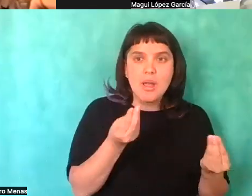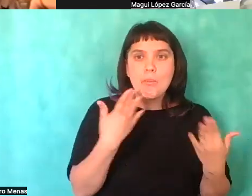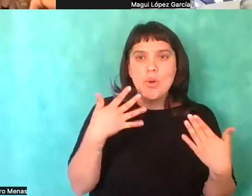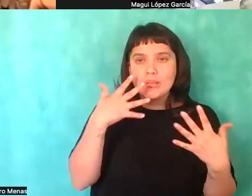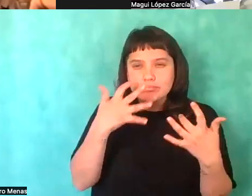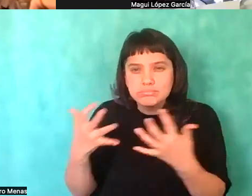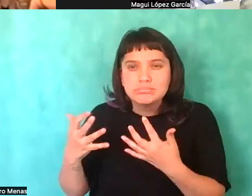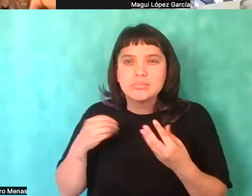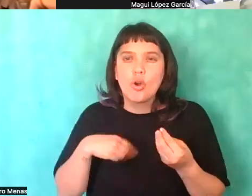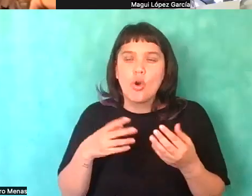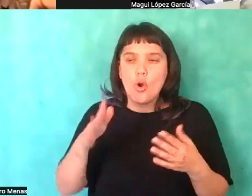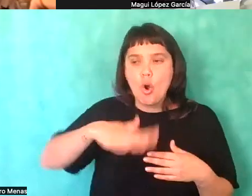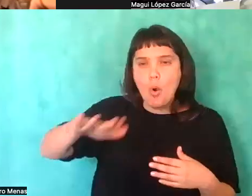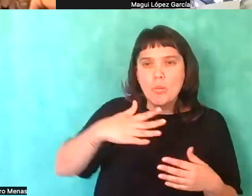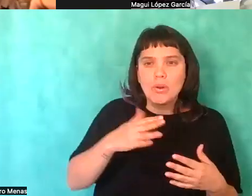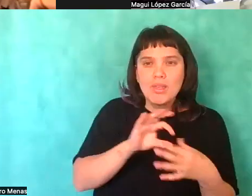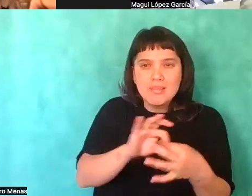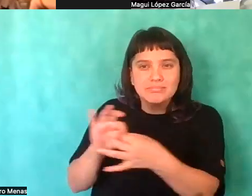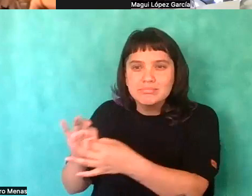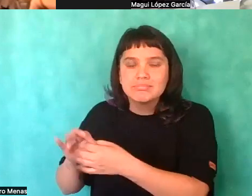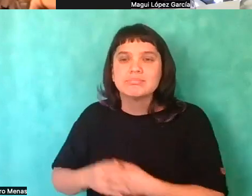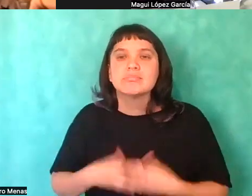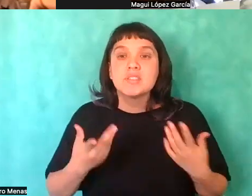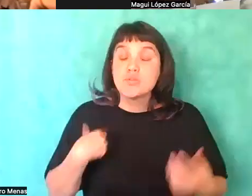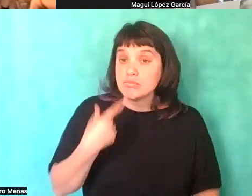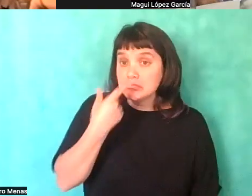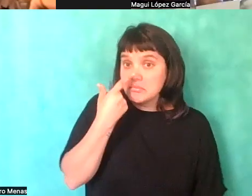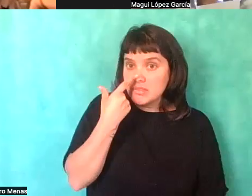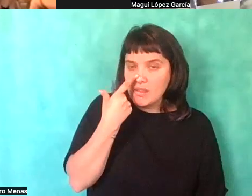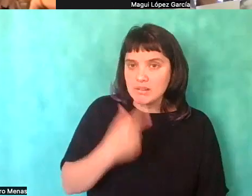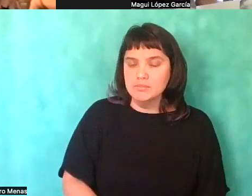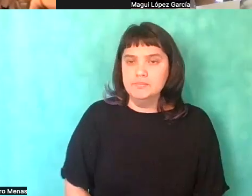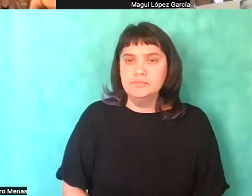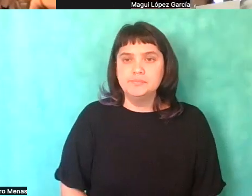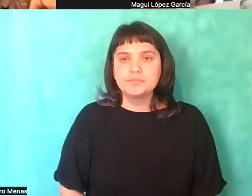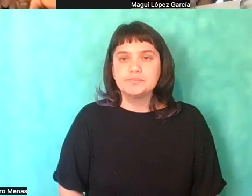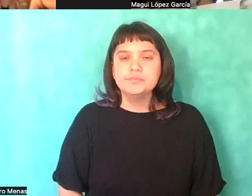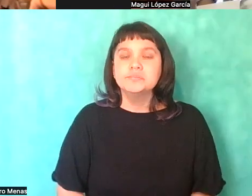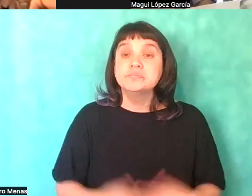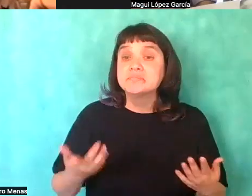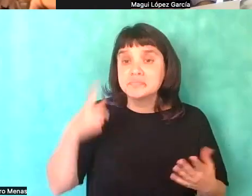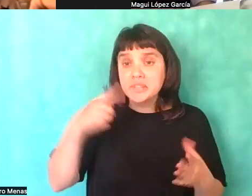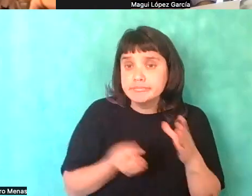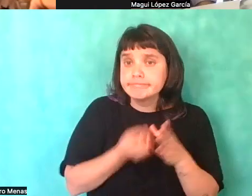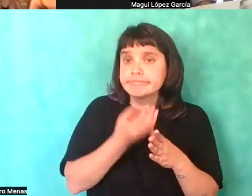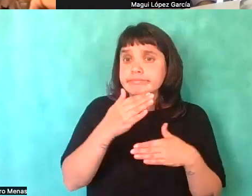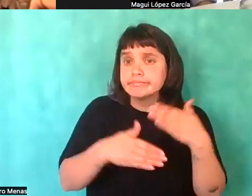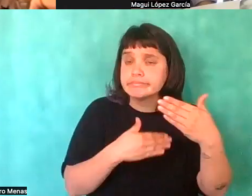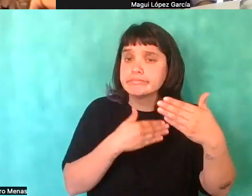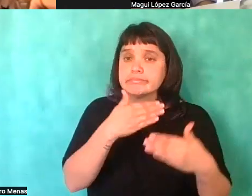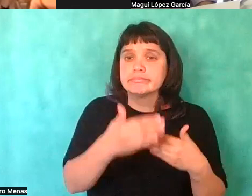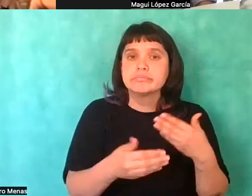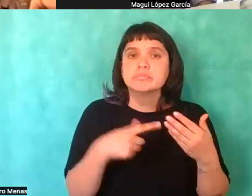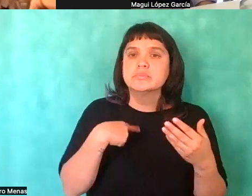otras comunidades lingüísticas, y eso me interesó mucho. Entonces, a partir de ahí, bueno, hice